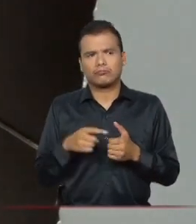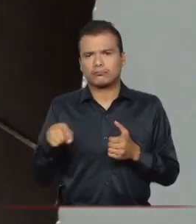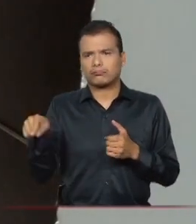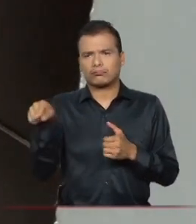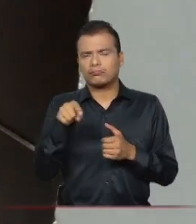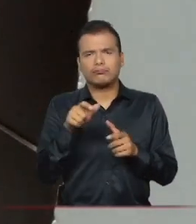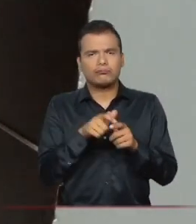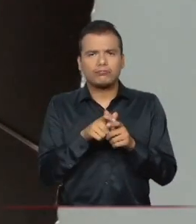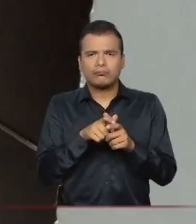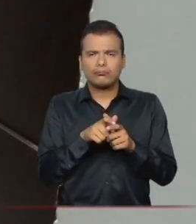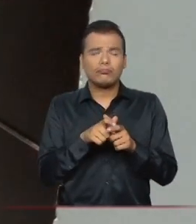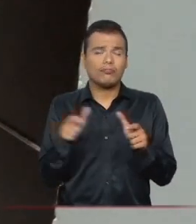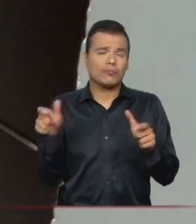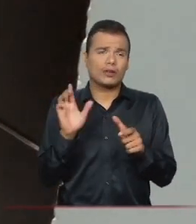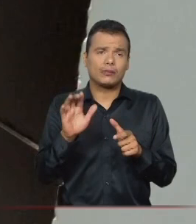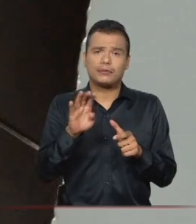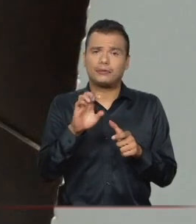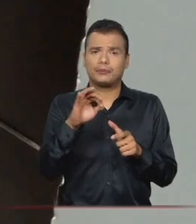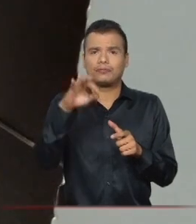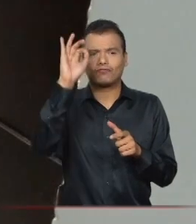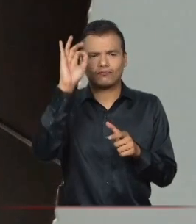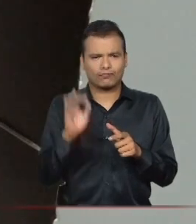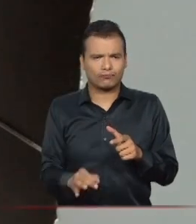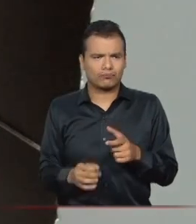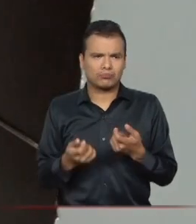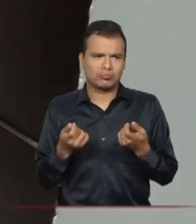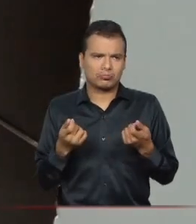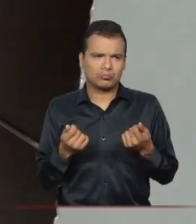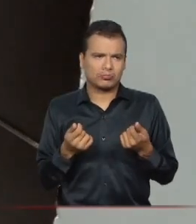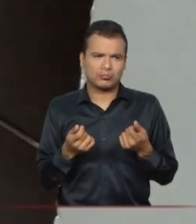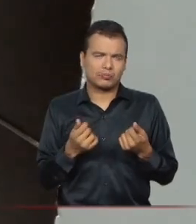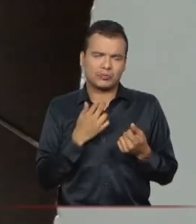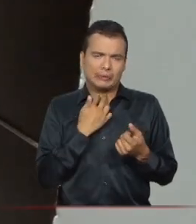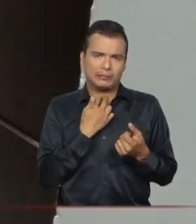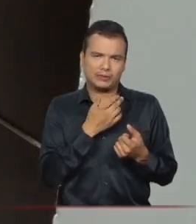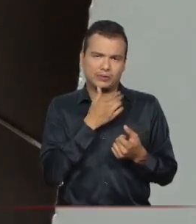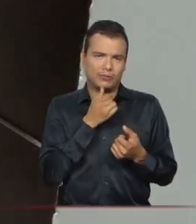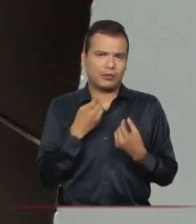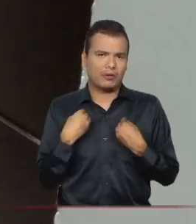la mayoría, el 90% son niñas del distrito